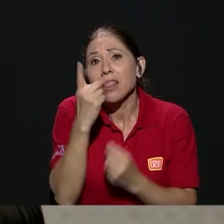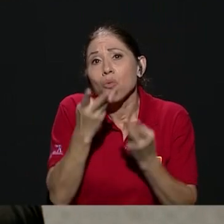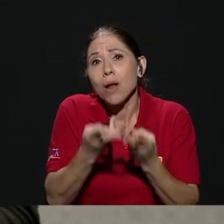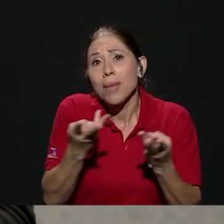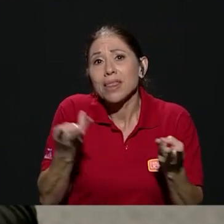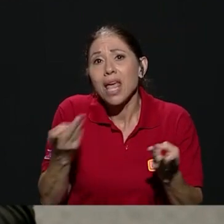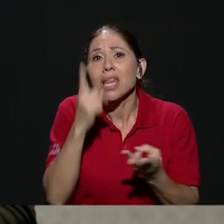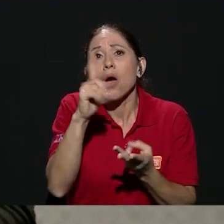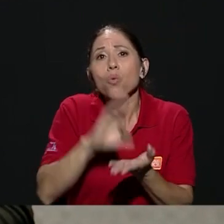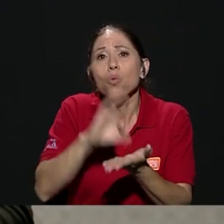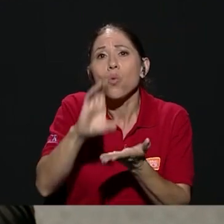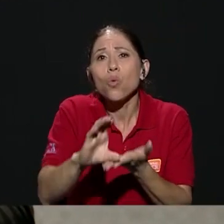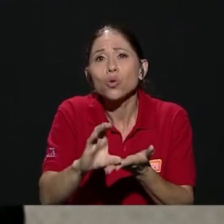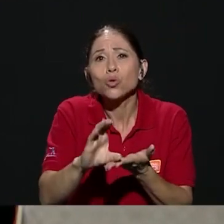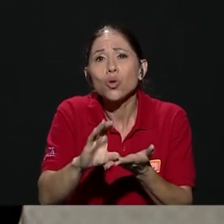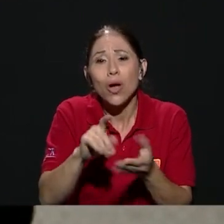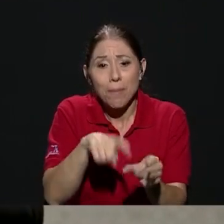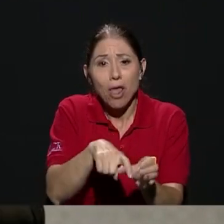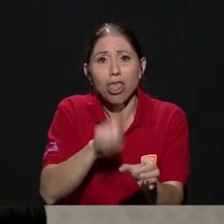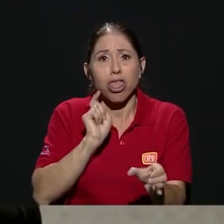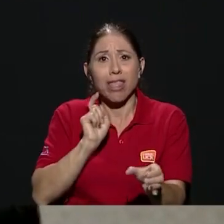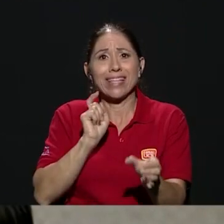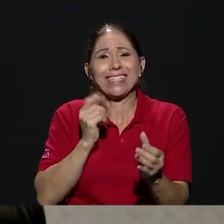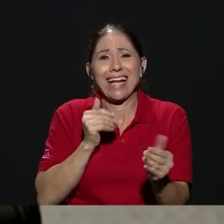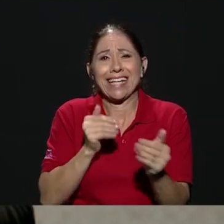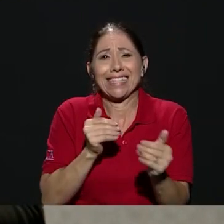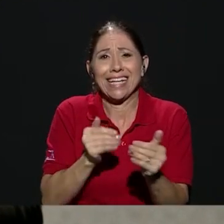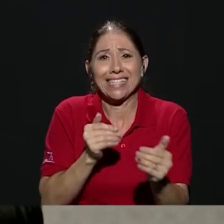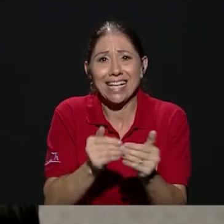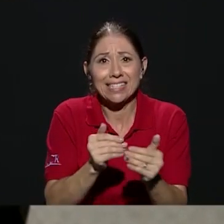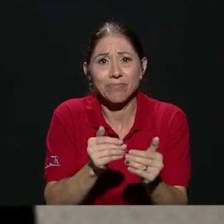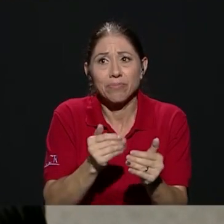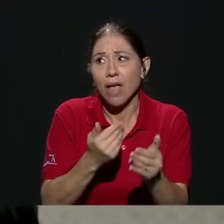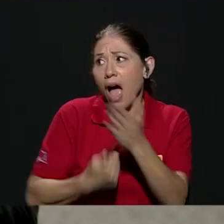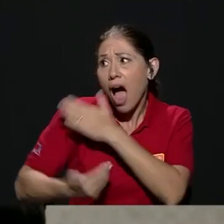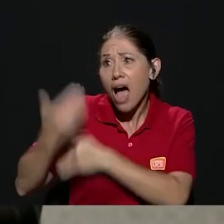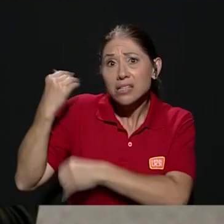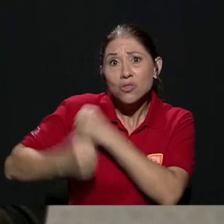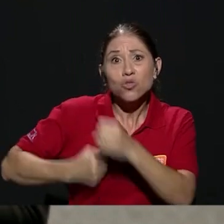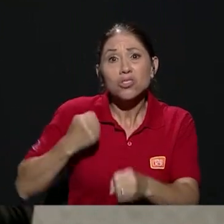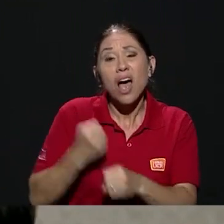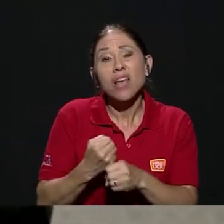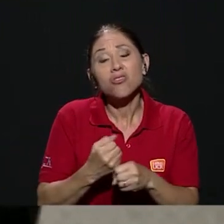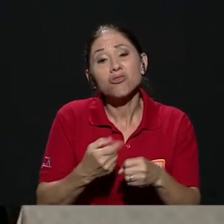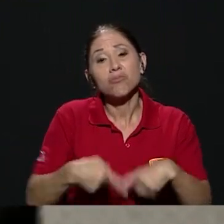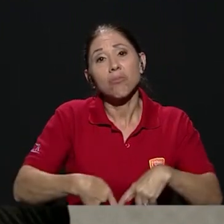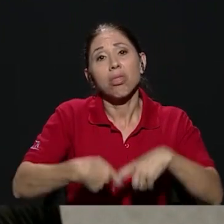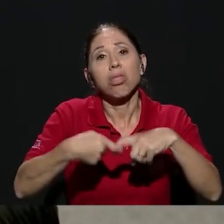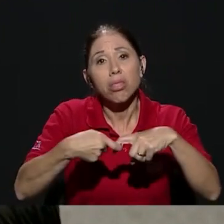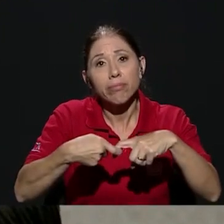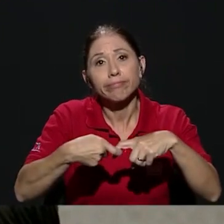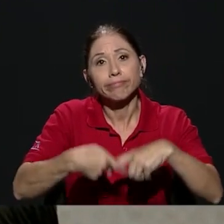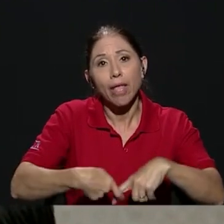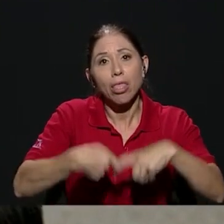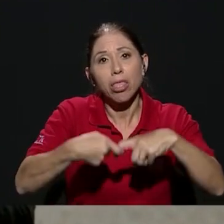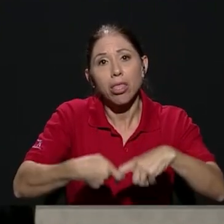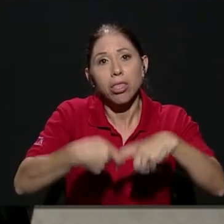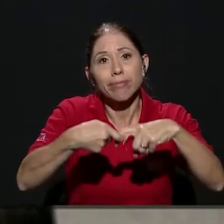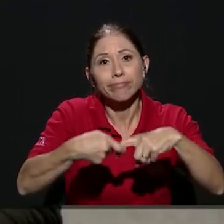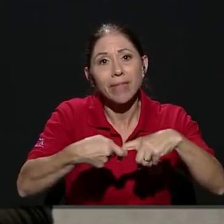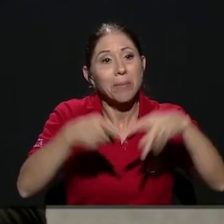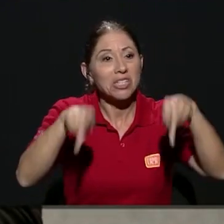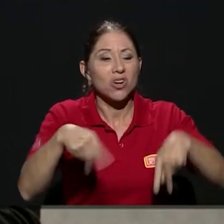a punto y hace unos años se quedaban ahí, ya no pasé, hasta aquí